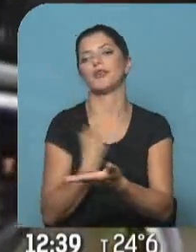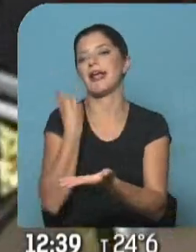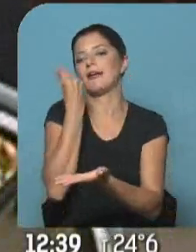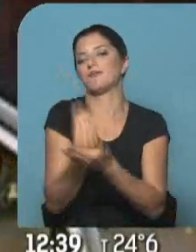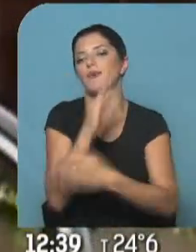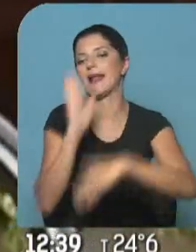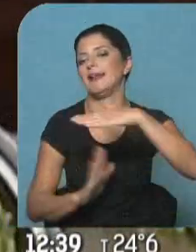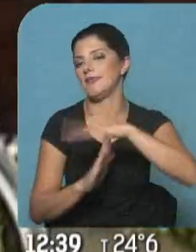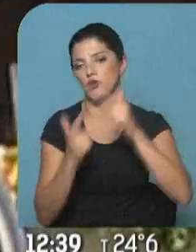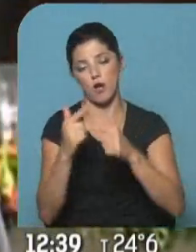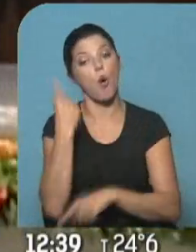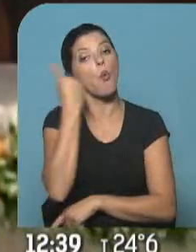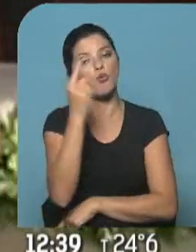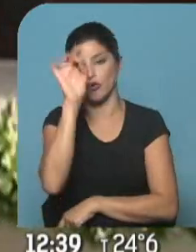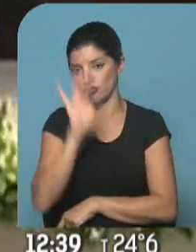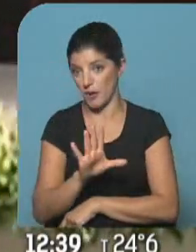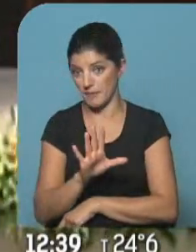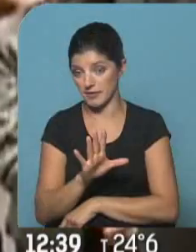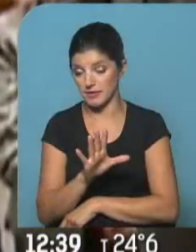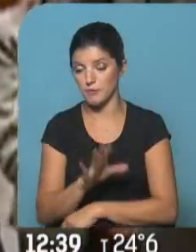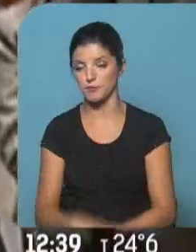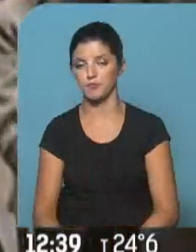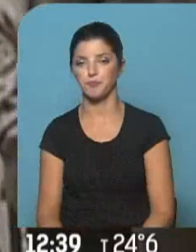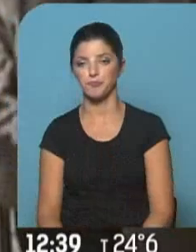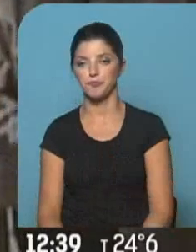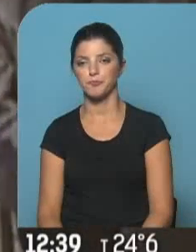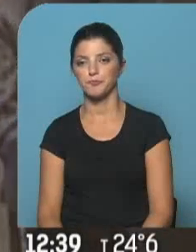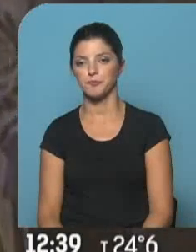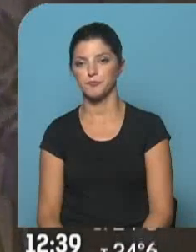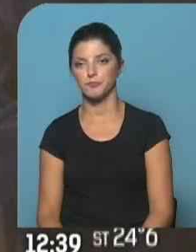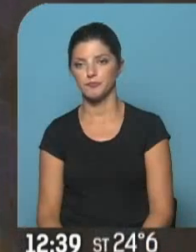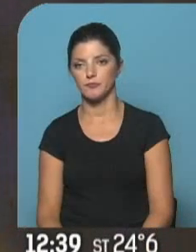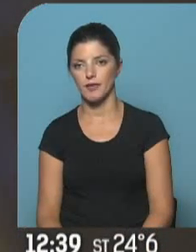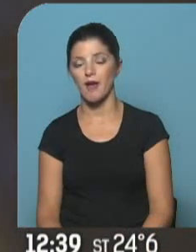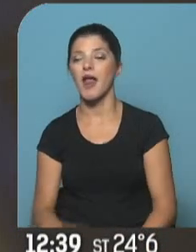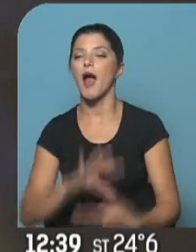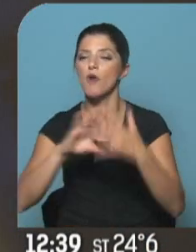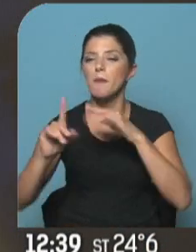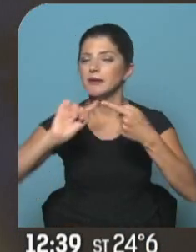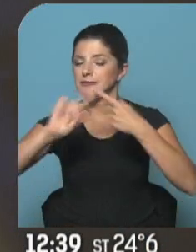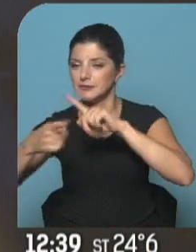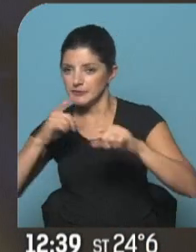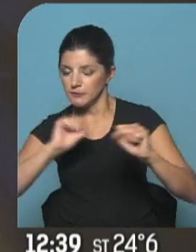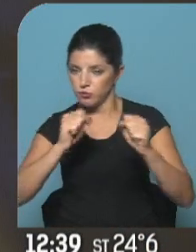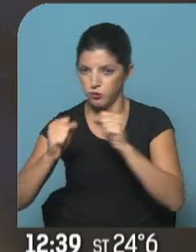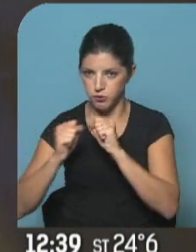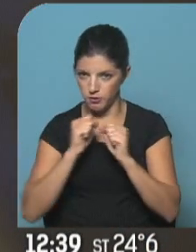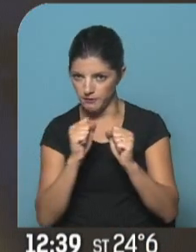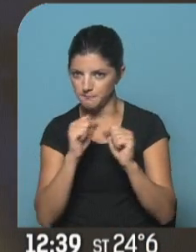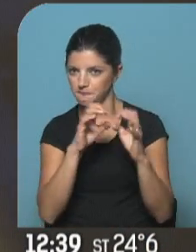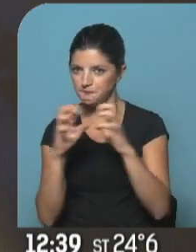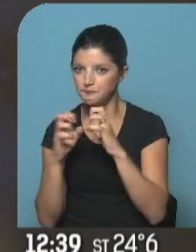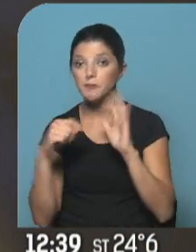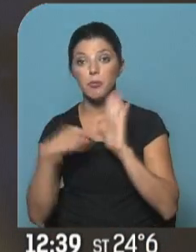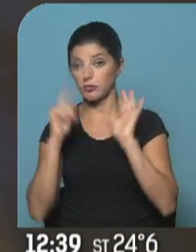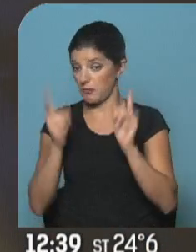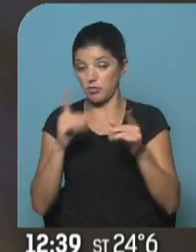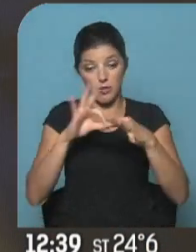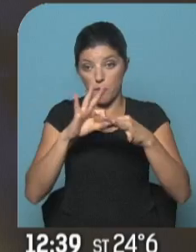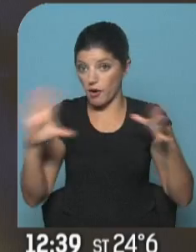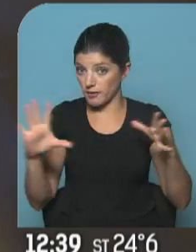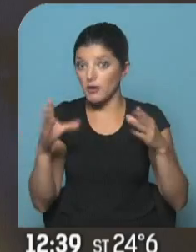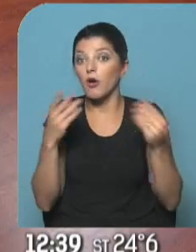de que ocurra. Lo está tramitando de una manera conflictiva, tensionante, polarizante, pero también muy democrática, que es a través